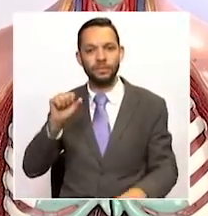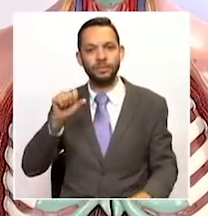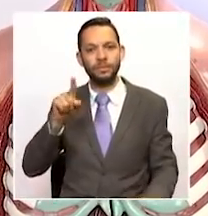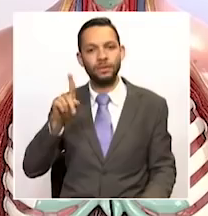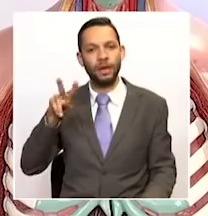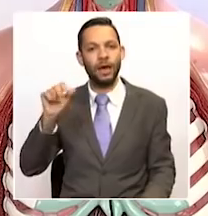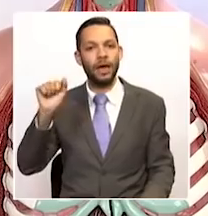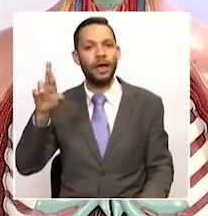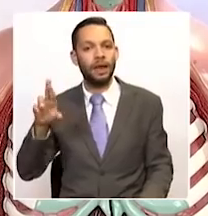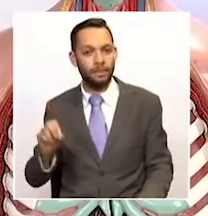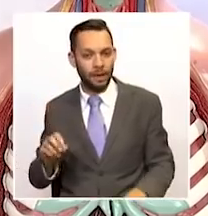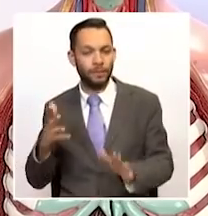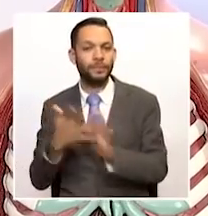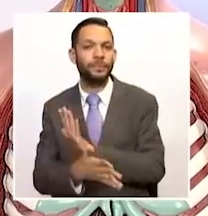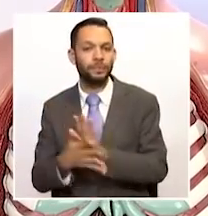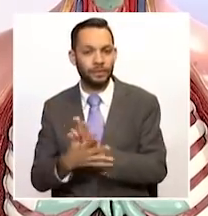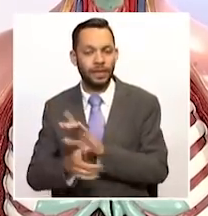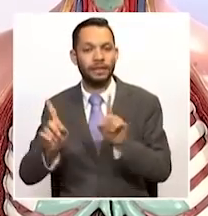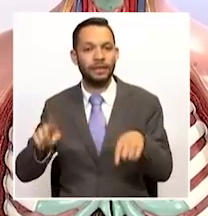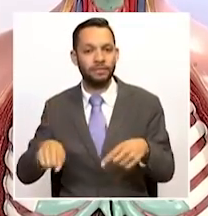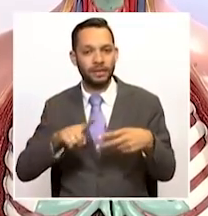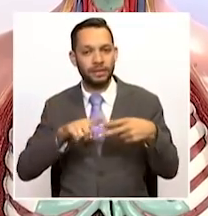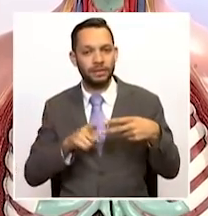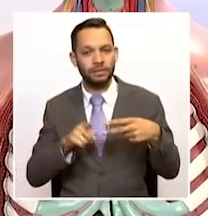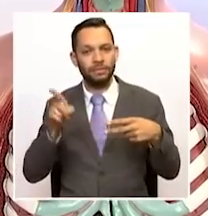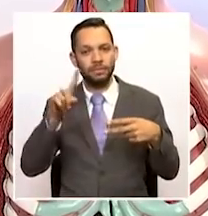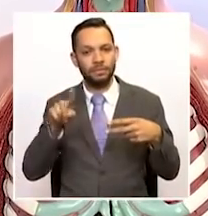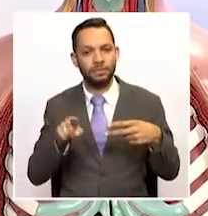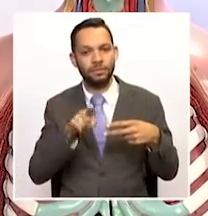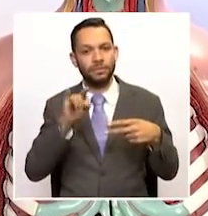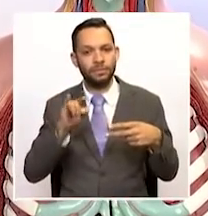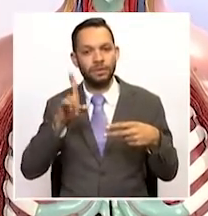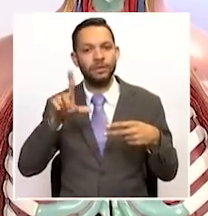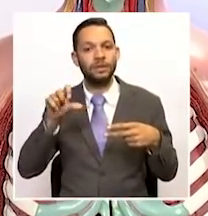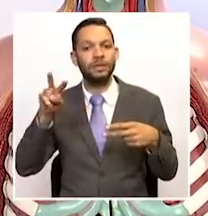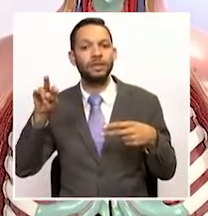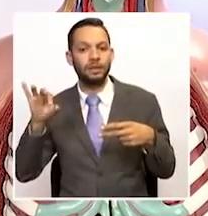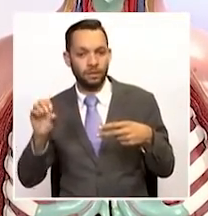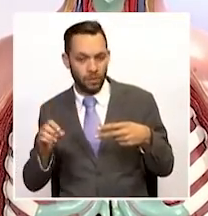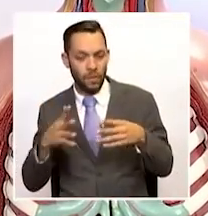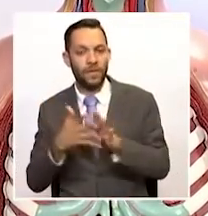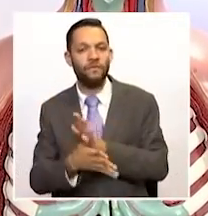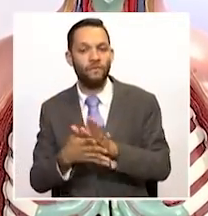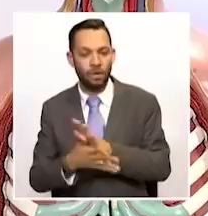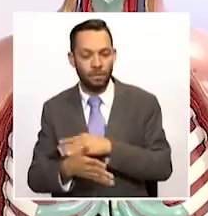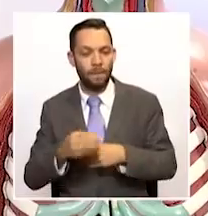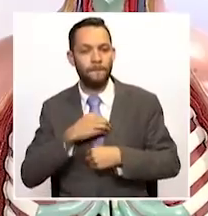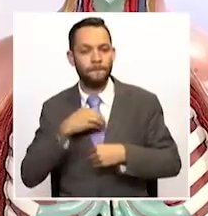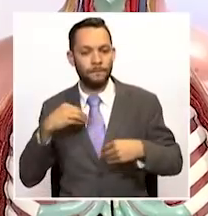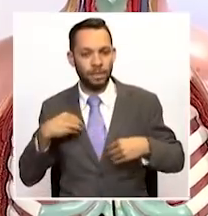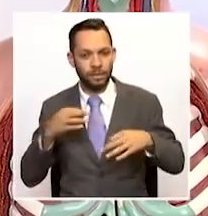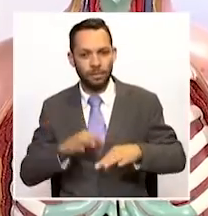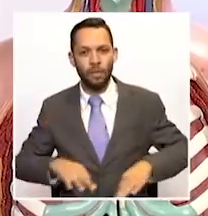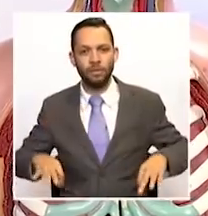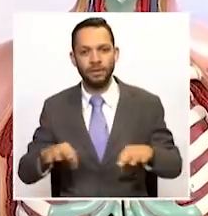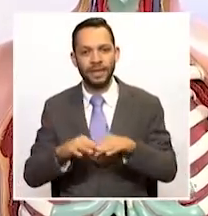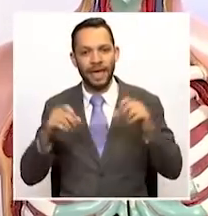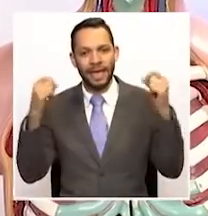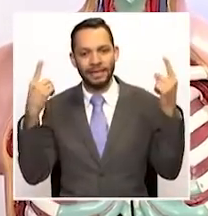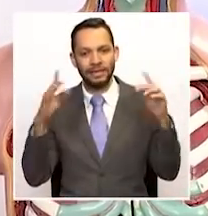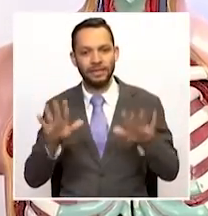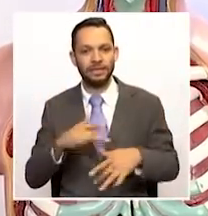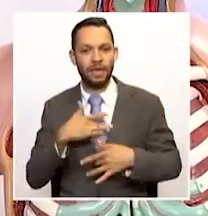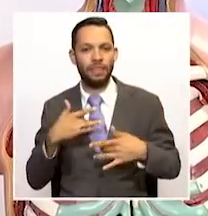mi sobrino y con el doctor sirvió para que ustedes entiendan la parte médica y entender muchos de los síntomas que ellas tienen